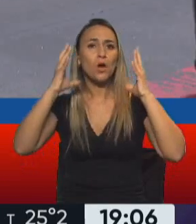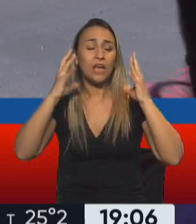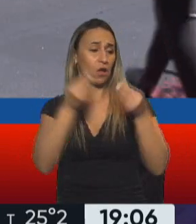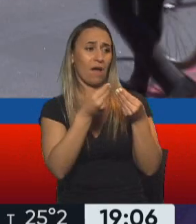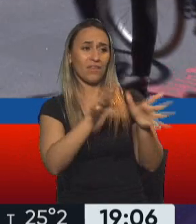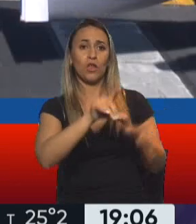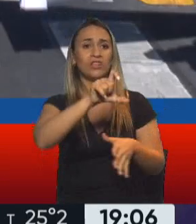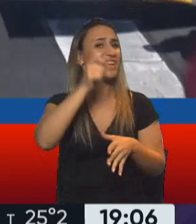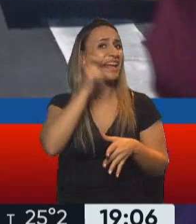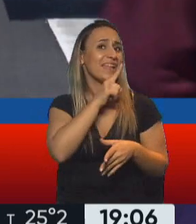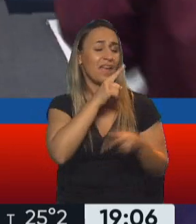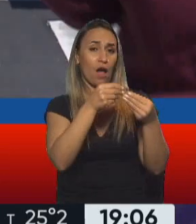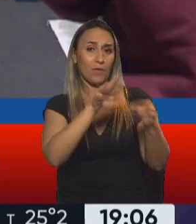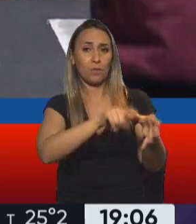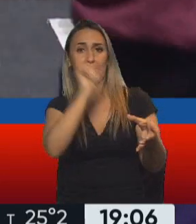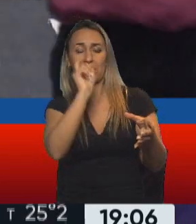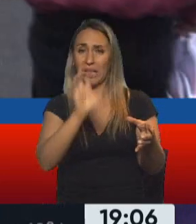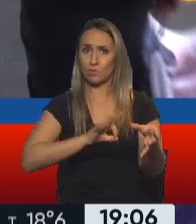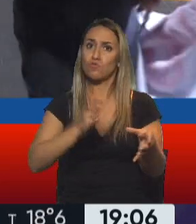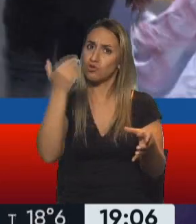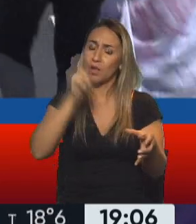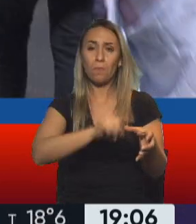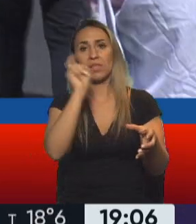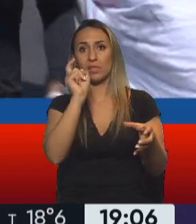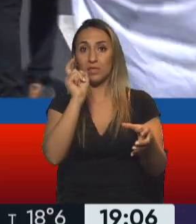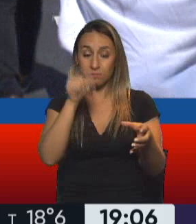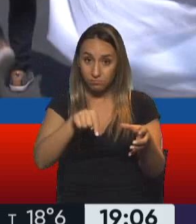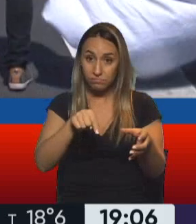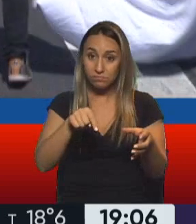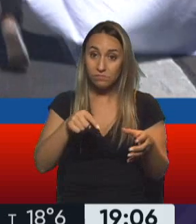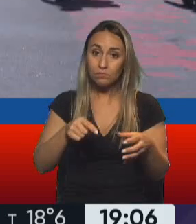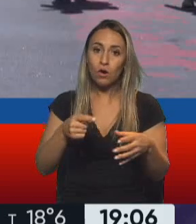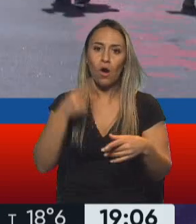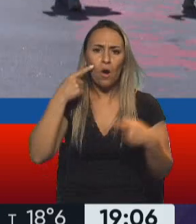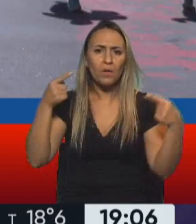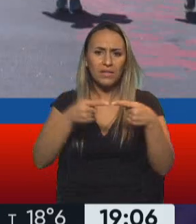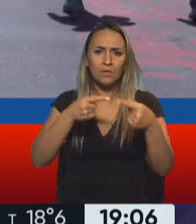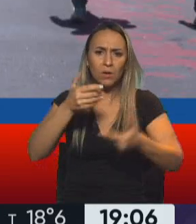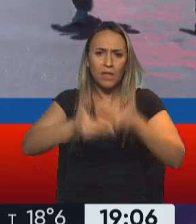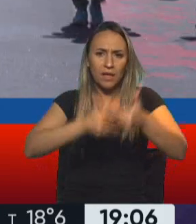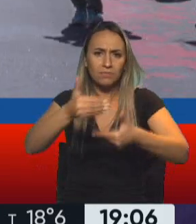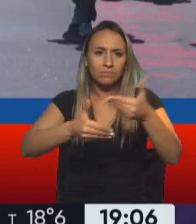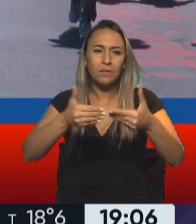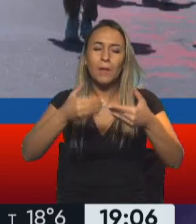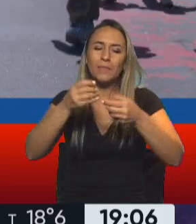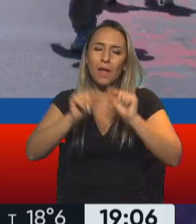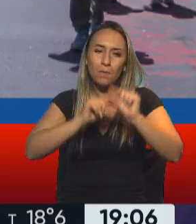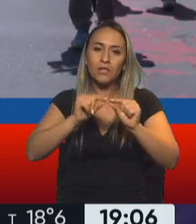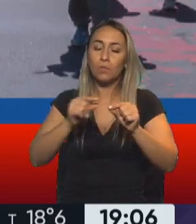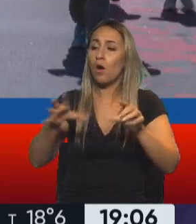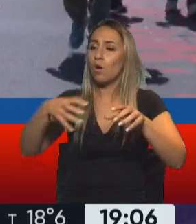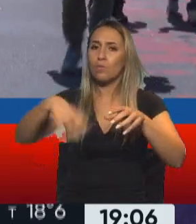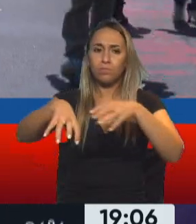CGT hace ya varios años y que este proceso, digamos, de reunificación que se está iniciando con la posibilidad